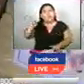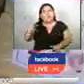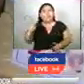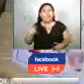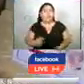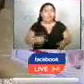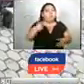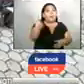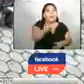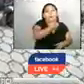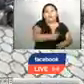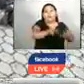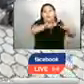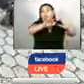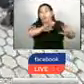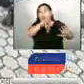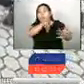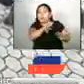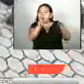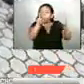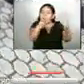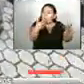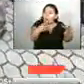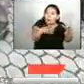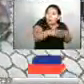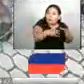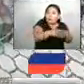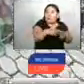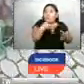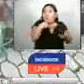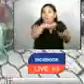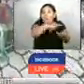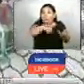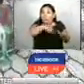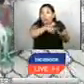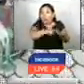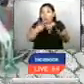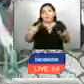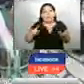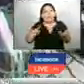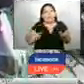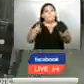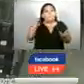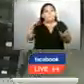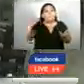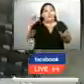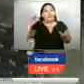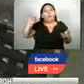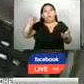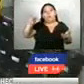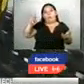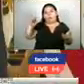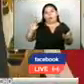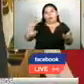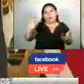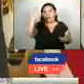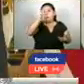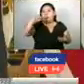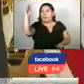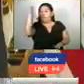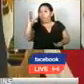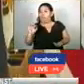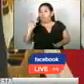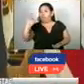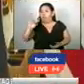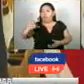individuos y grupos relacionados con el crimen organizado, entre ellos al llamado Primer Comando Capital de Brasil, que opera en gran